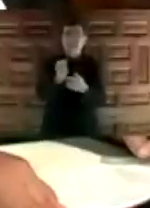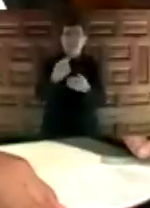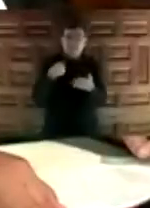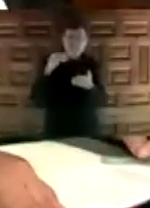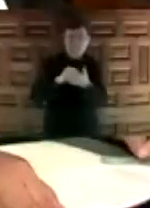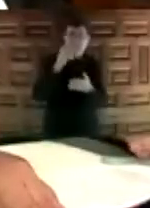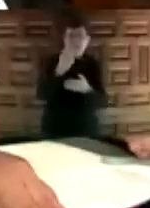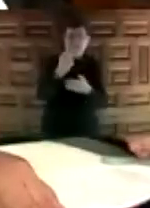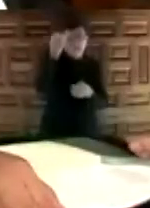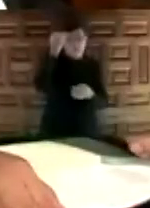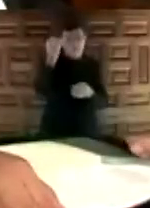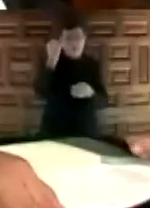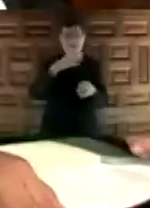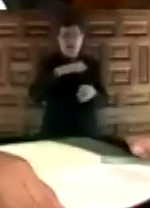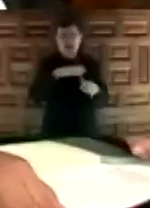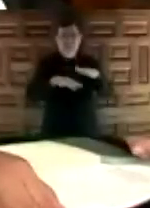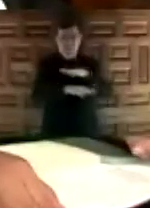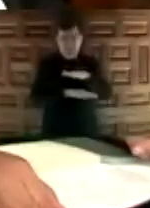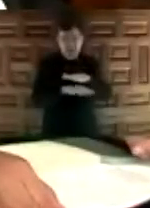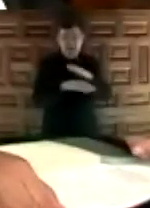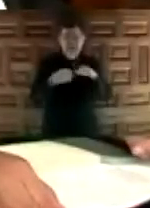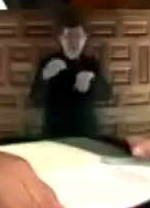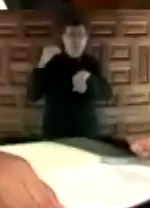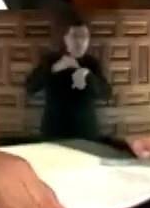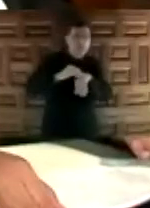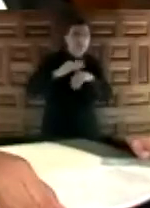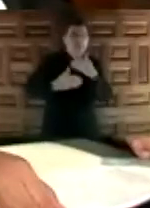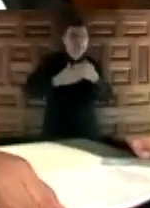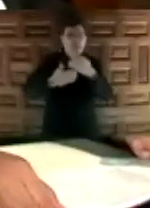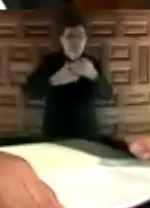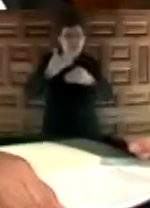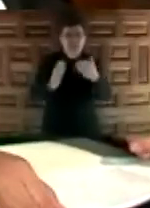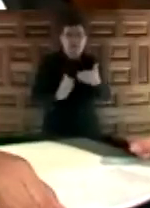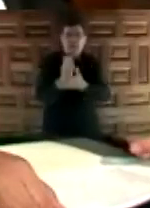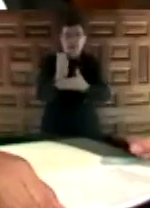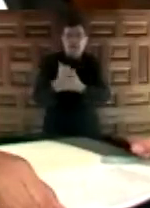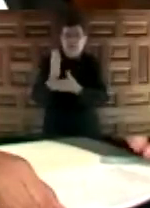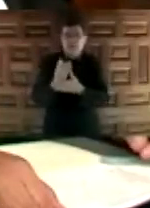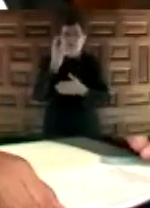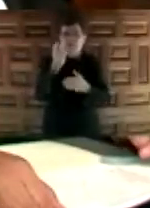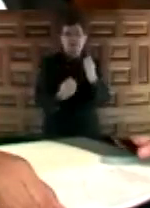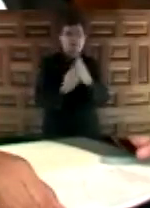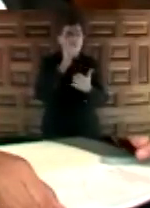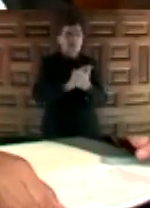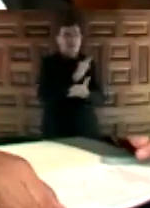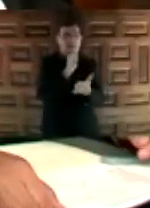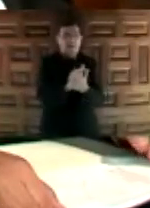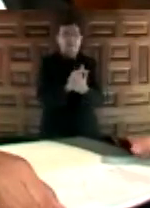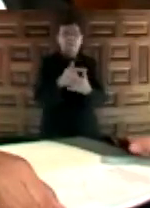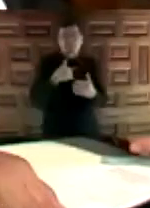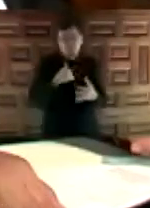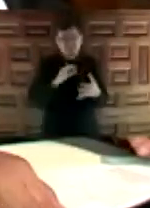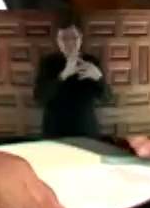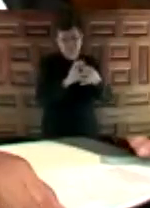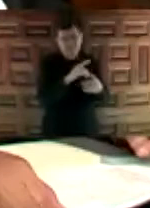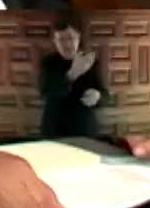este contexto. Es su circunstancia y va marcando, digamos, un conjunto de retos respecto a esta nueva ley. Coincido